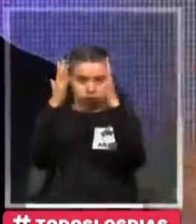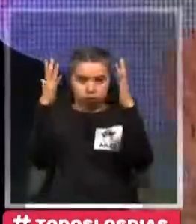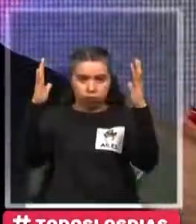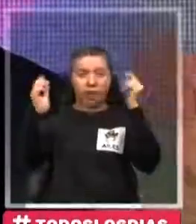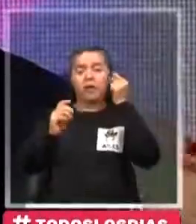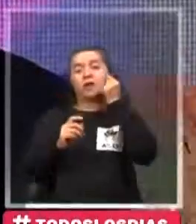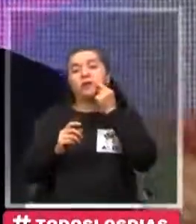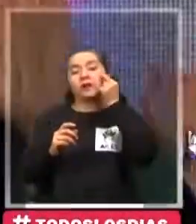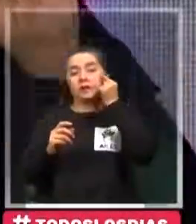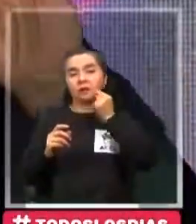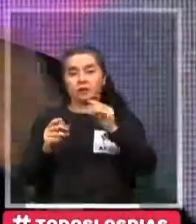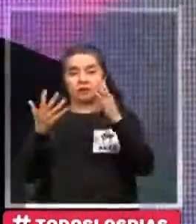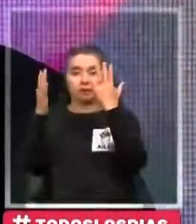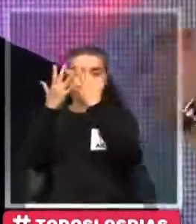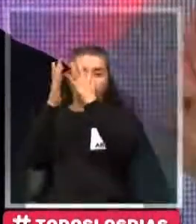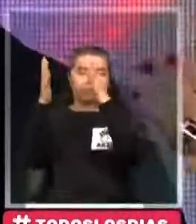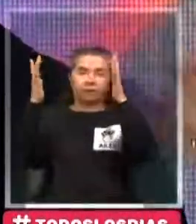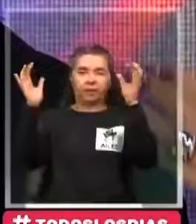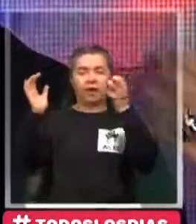¡Don Francisco!